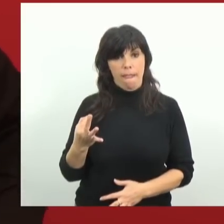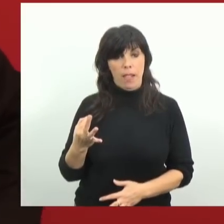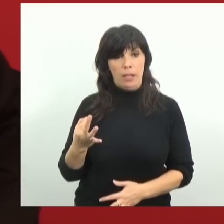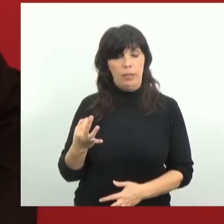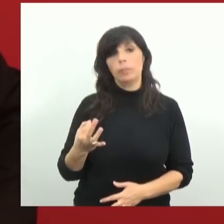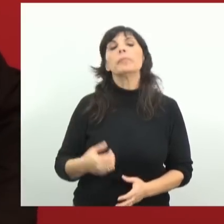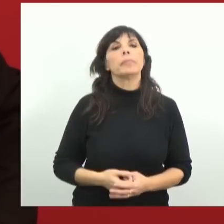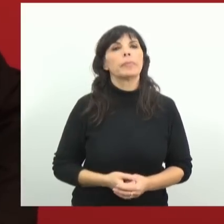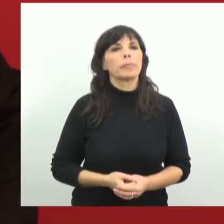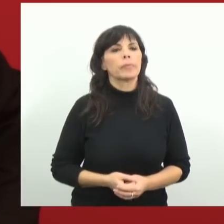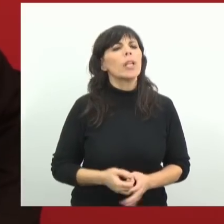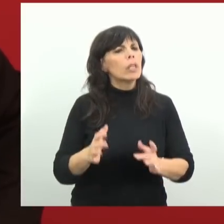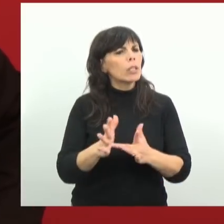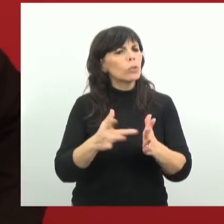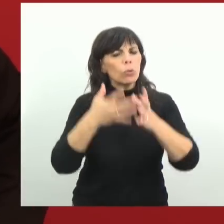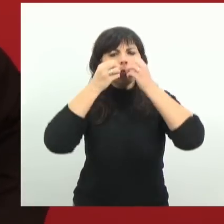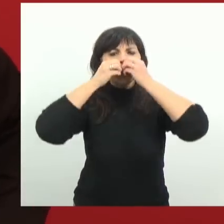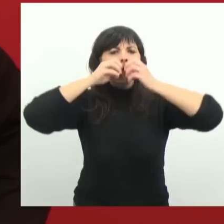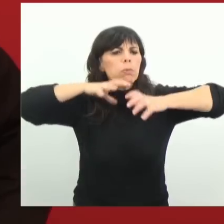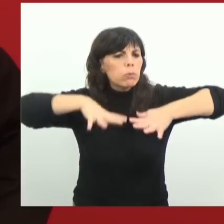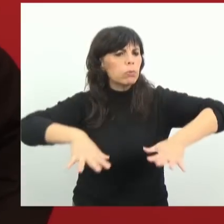Él dio bastantes parábolas